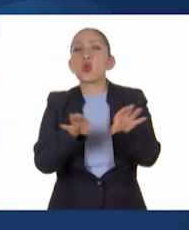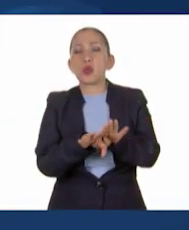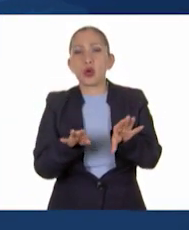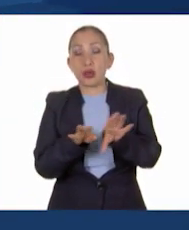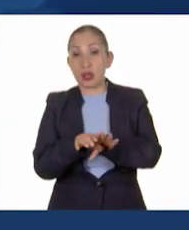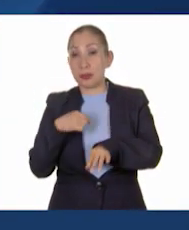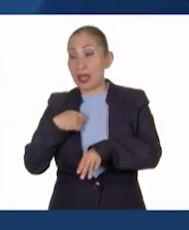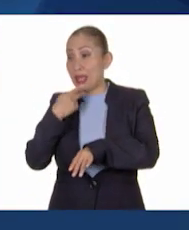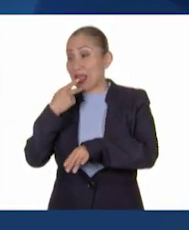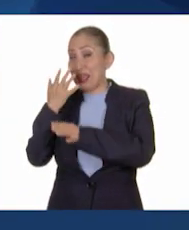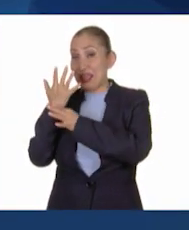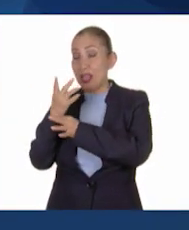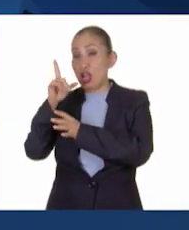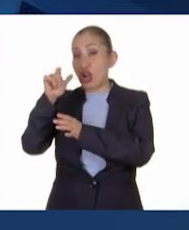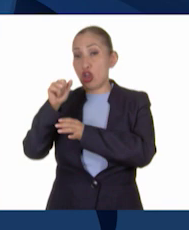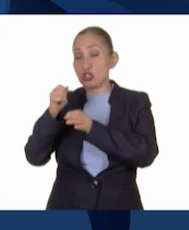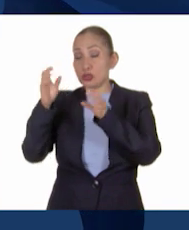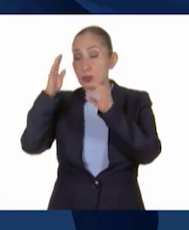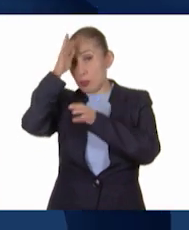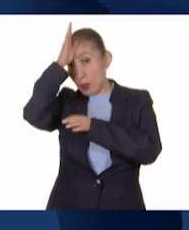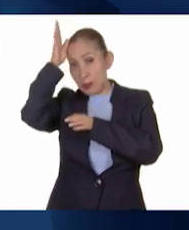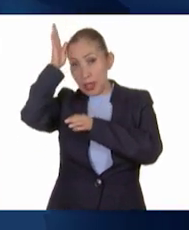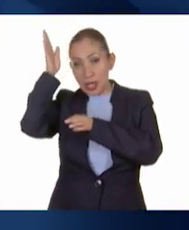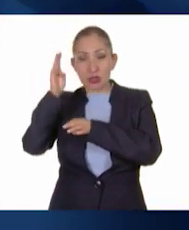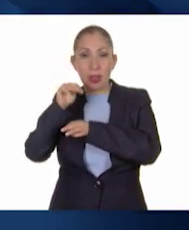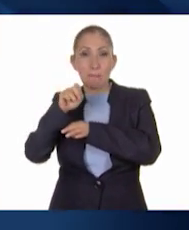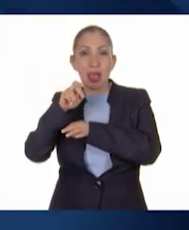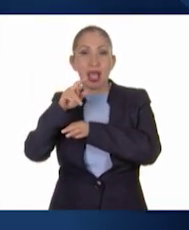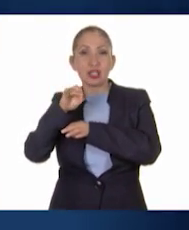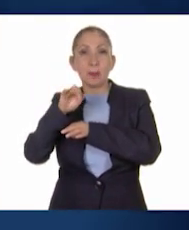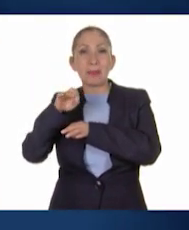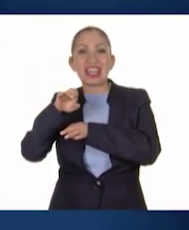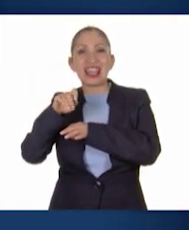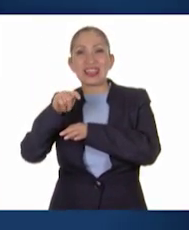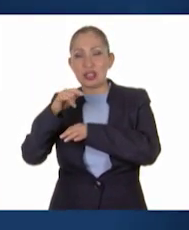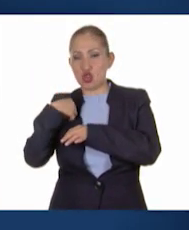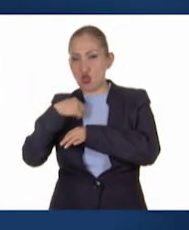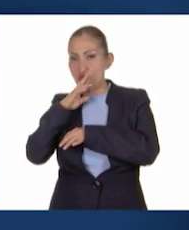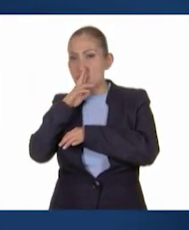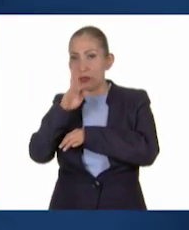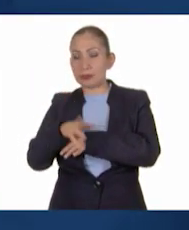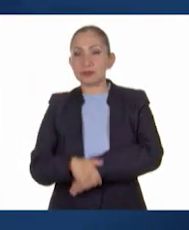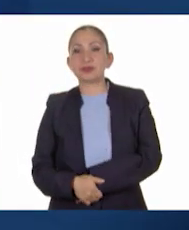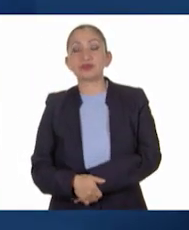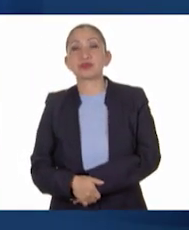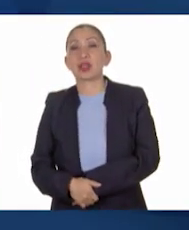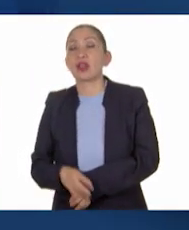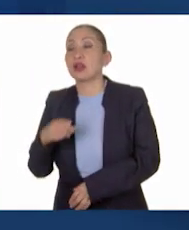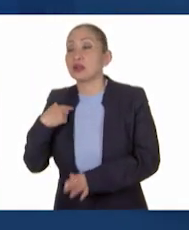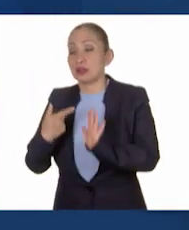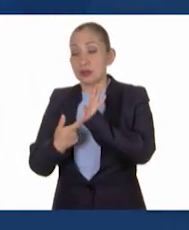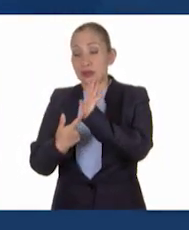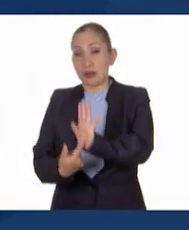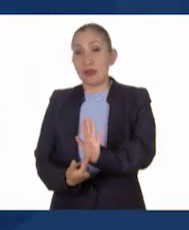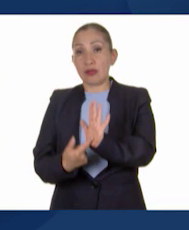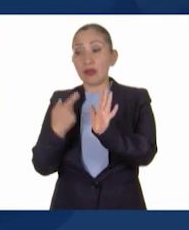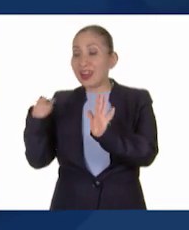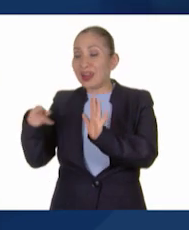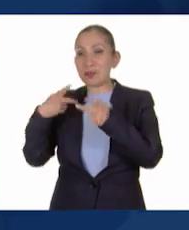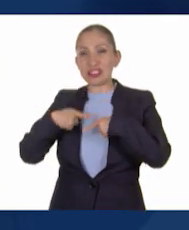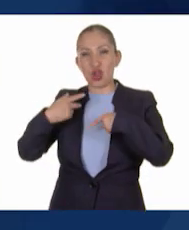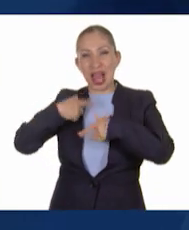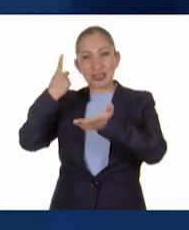pues como estamos hablando de Los Bomberos de Mario Benedetti, yo quiero contestar. Muy bien. Que los presenta el